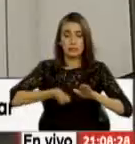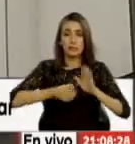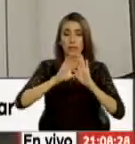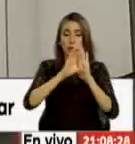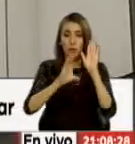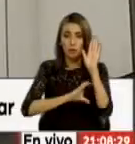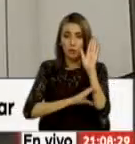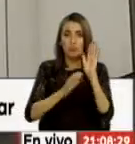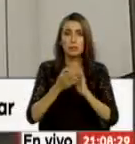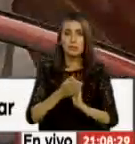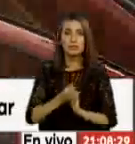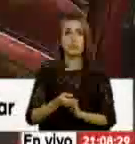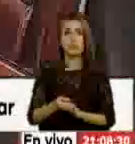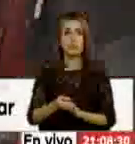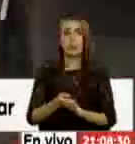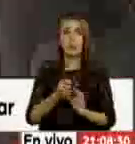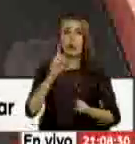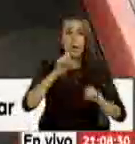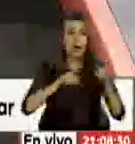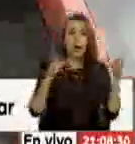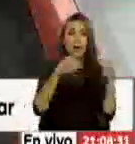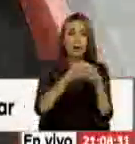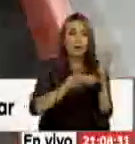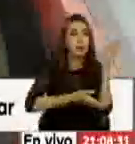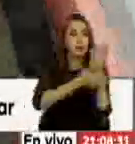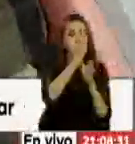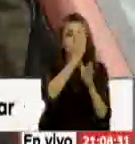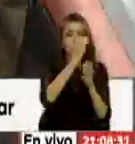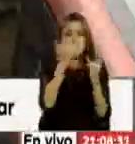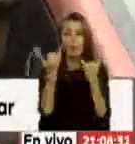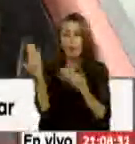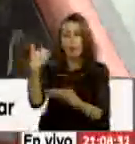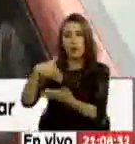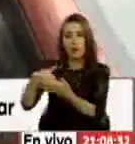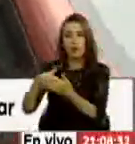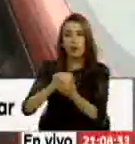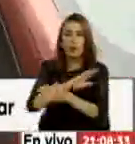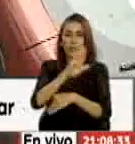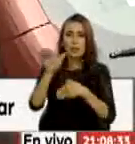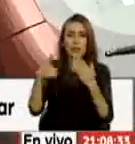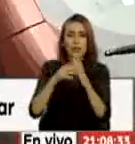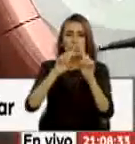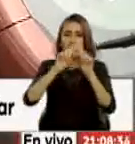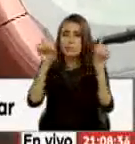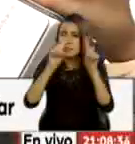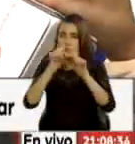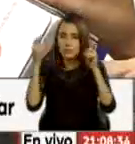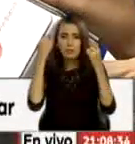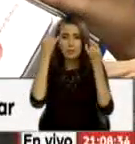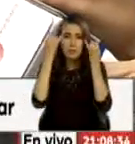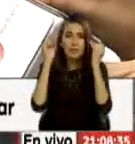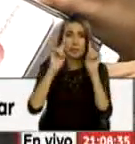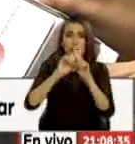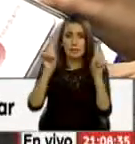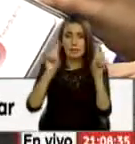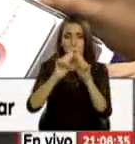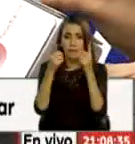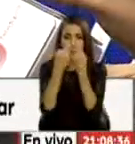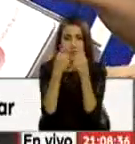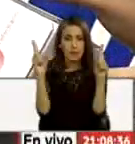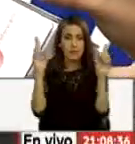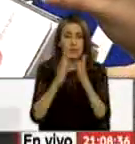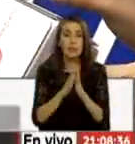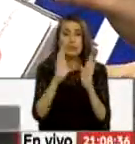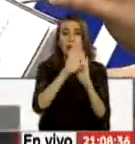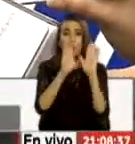Constitucional fue la constante. Mientras unos se iban, otros llegaban. Eso sí, todos con posiciones muy marcadas. La Corte ya ha dictaminado